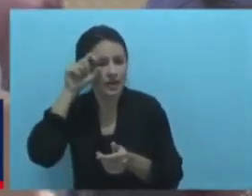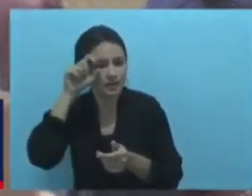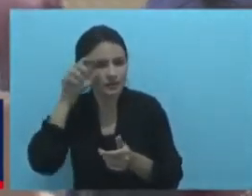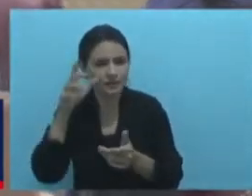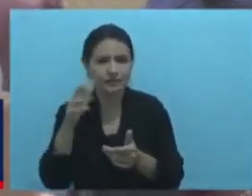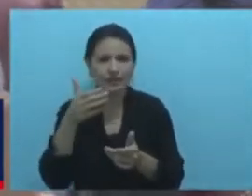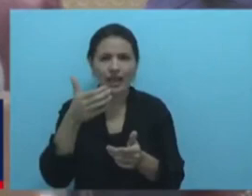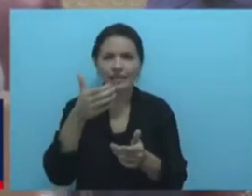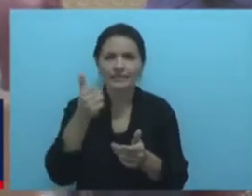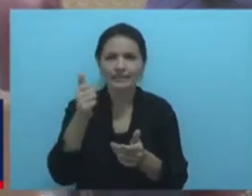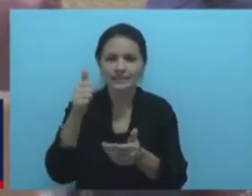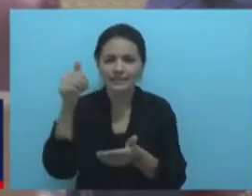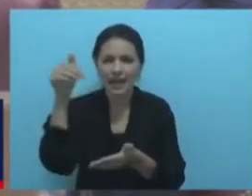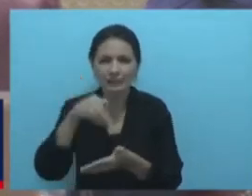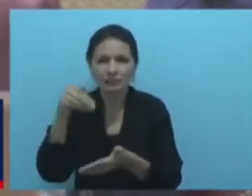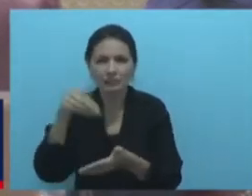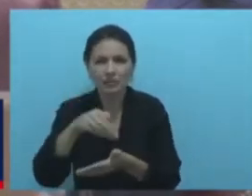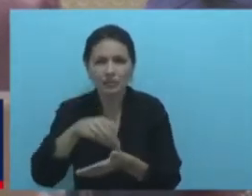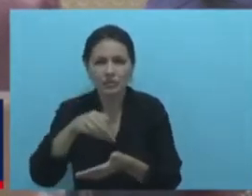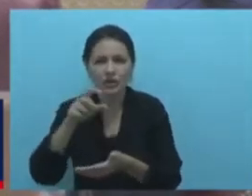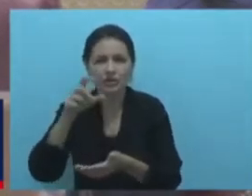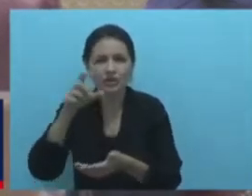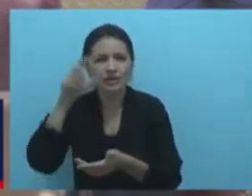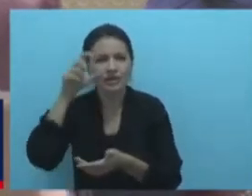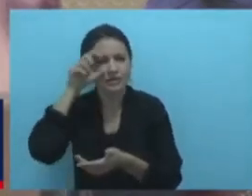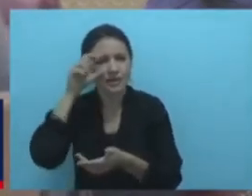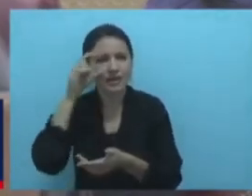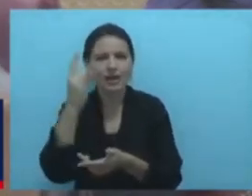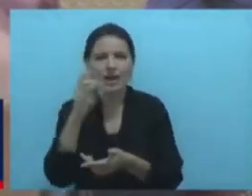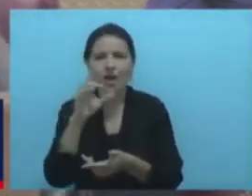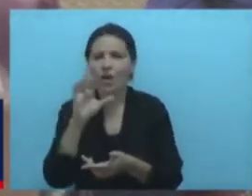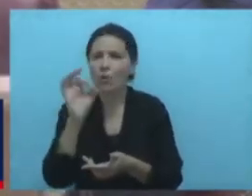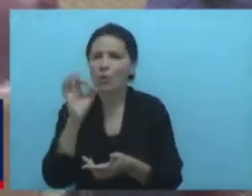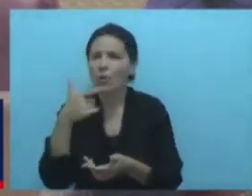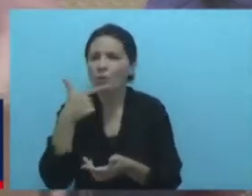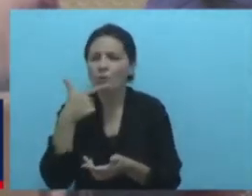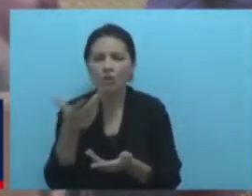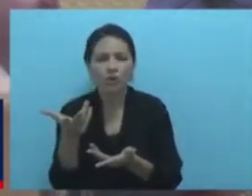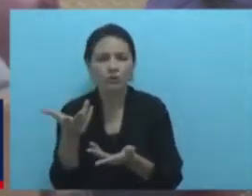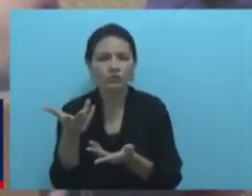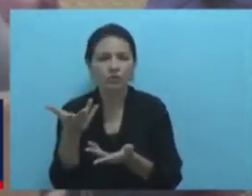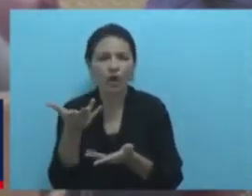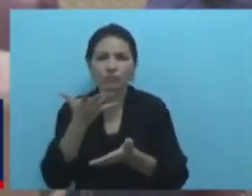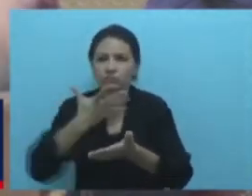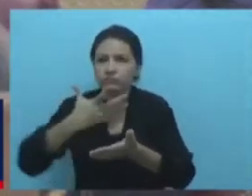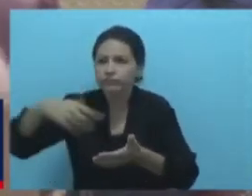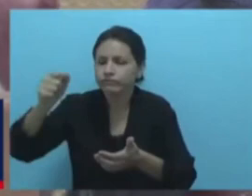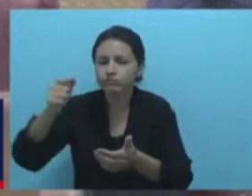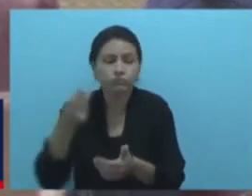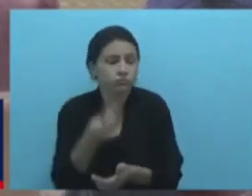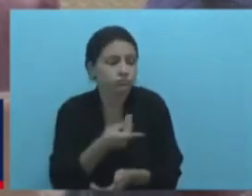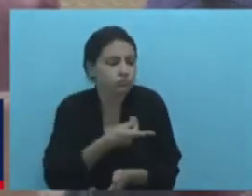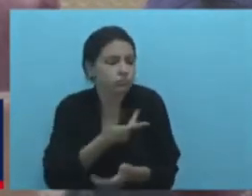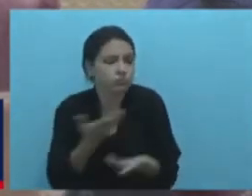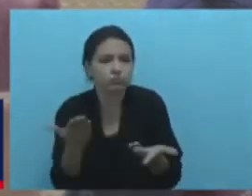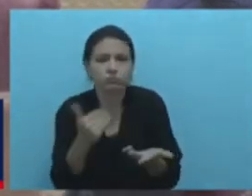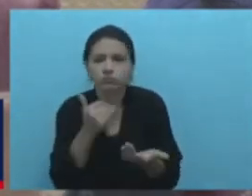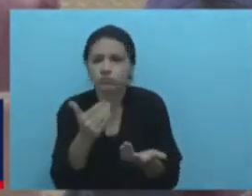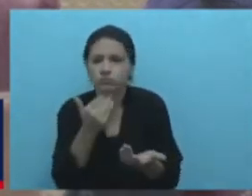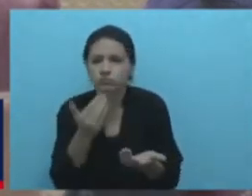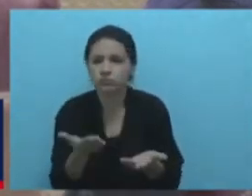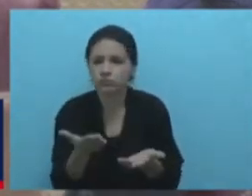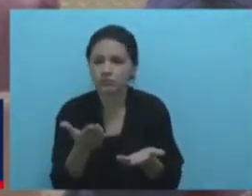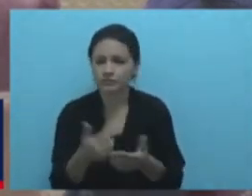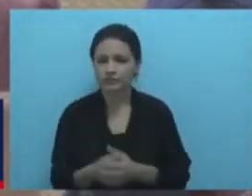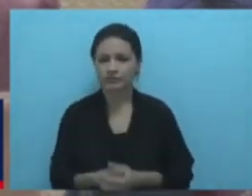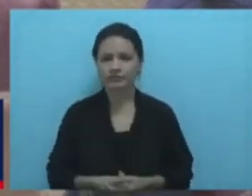nadie sabe dónde fueron a parar Cuántas denuncias de proveedores del estado provincial se